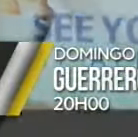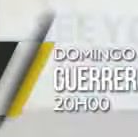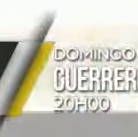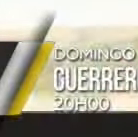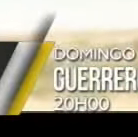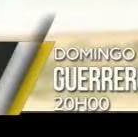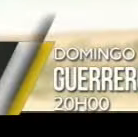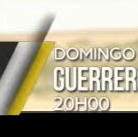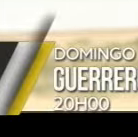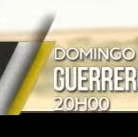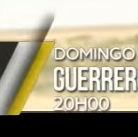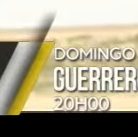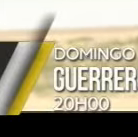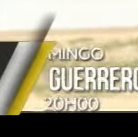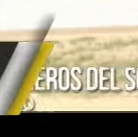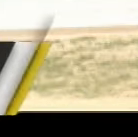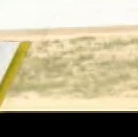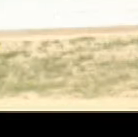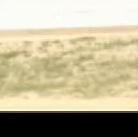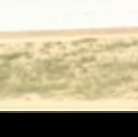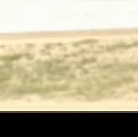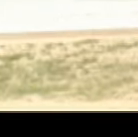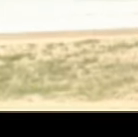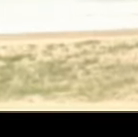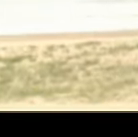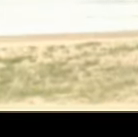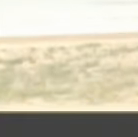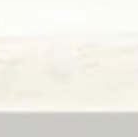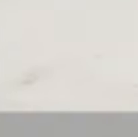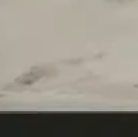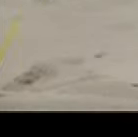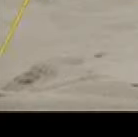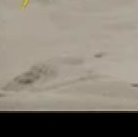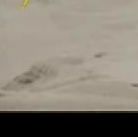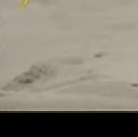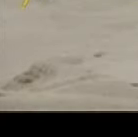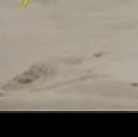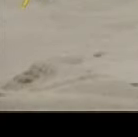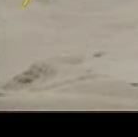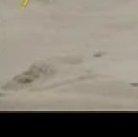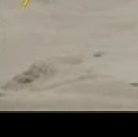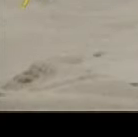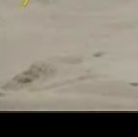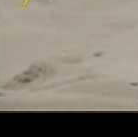Como un sueño, sí, en nuestro corazón, ese esfuerzo puesto cada día.